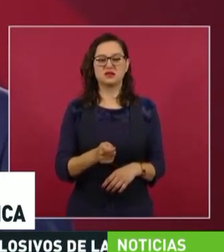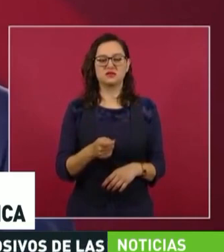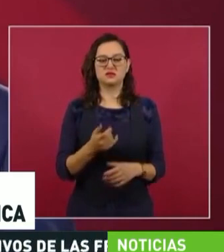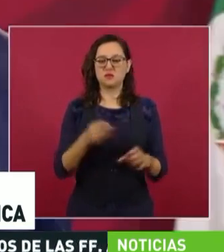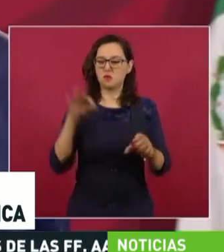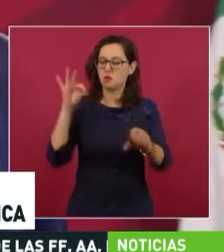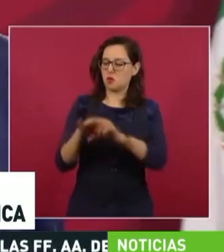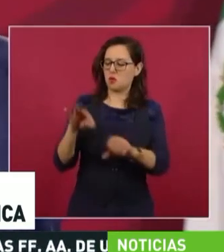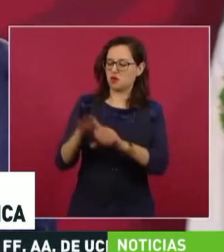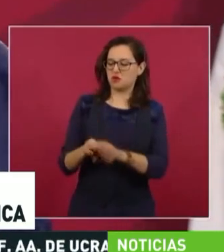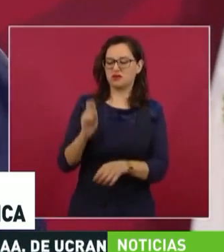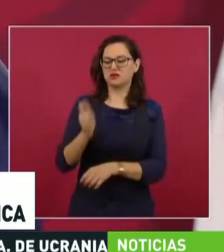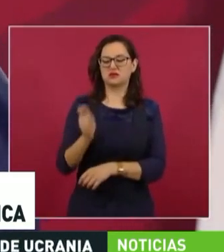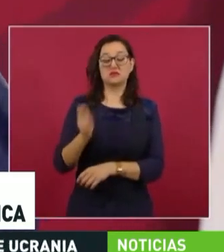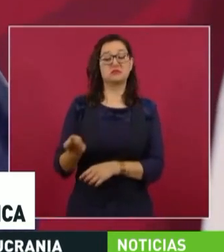No saben